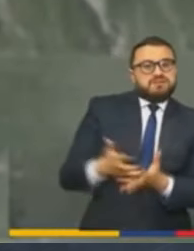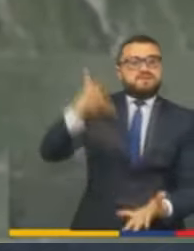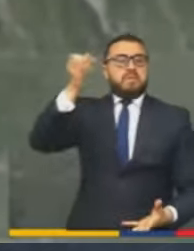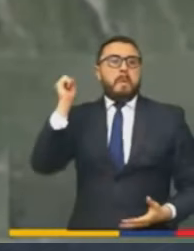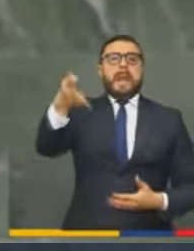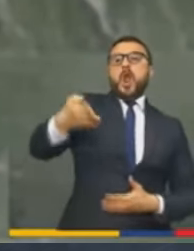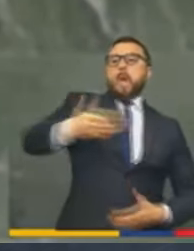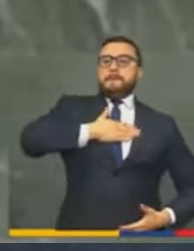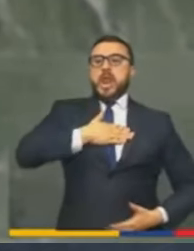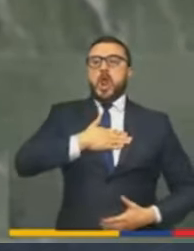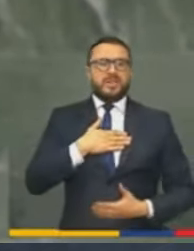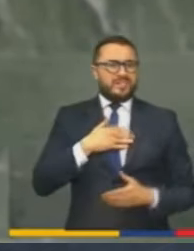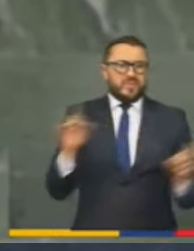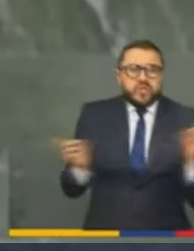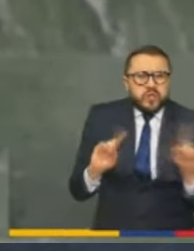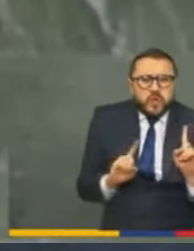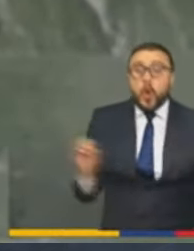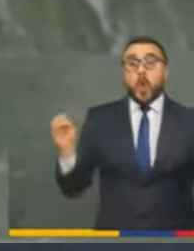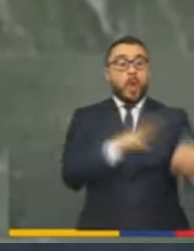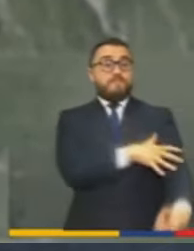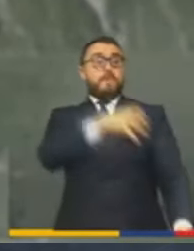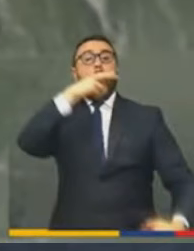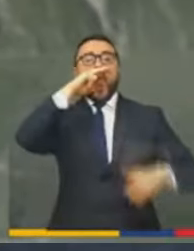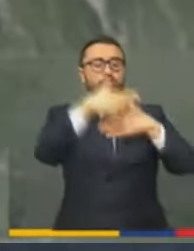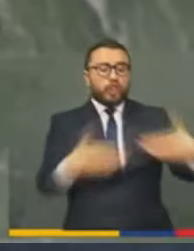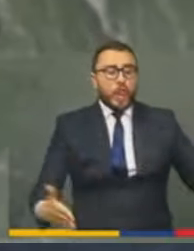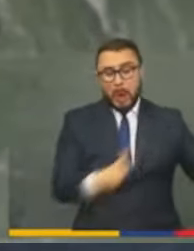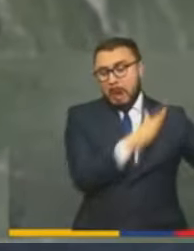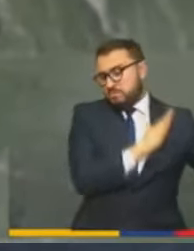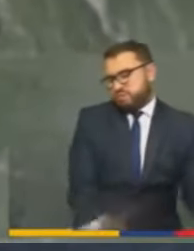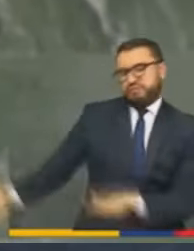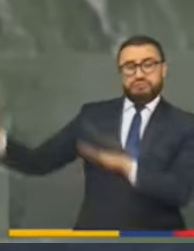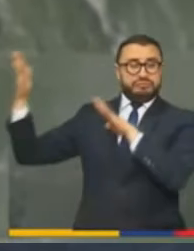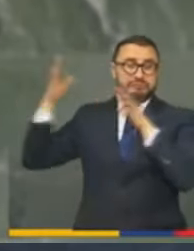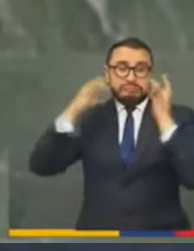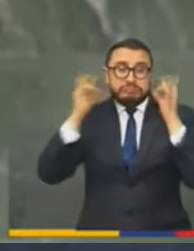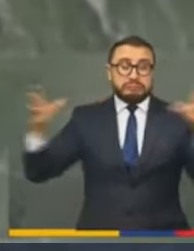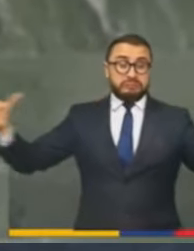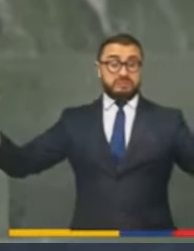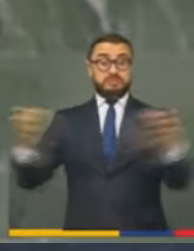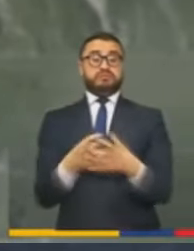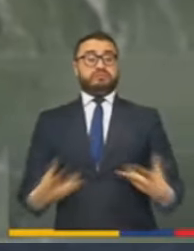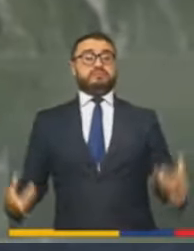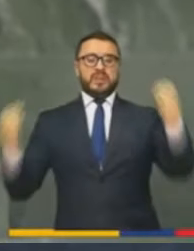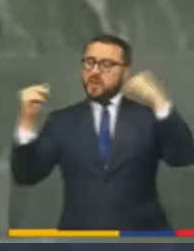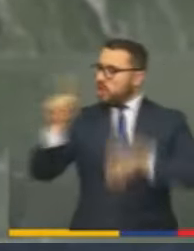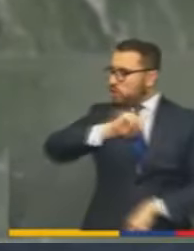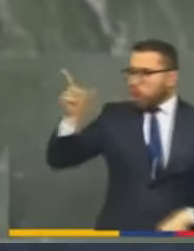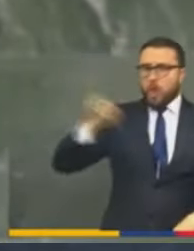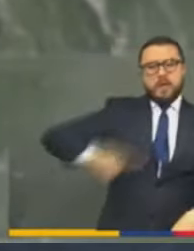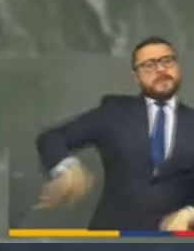bancos, ni el poder de destrozar los niños en los genocidios de la oligarquía. Pero tendrá el